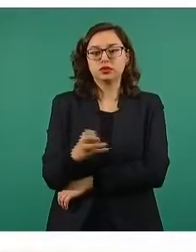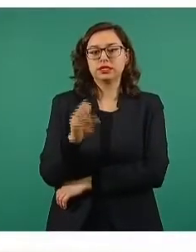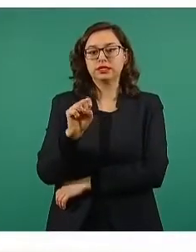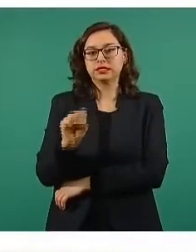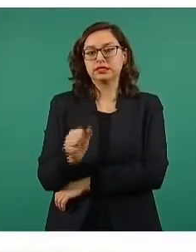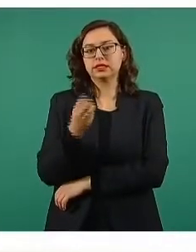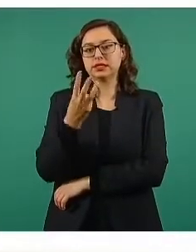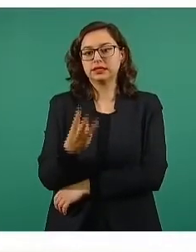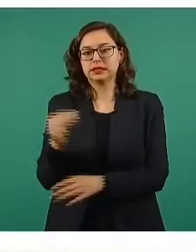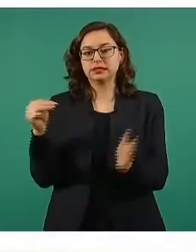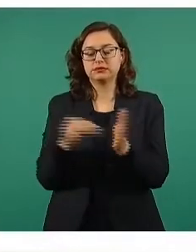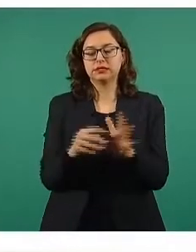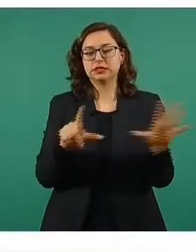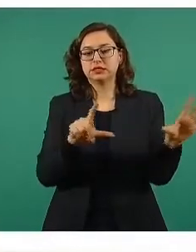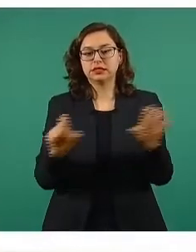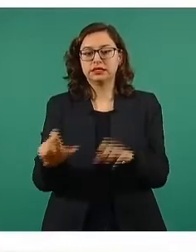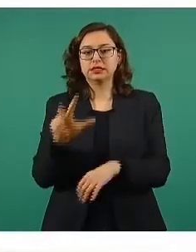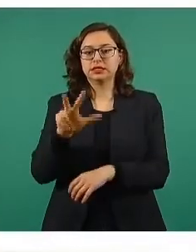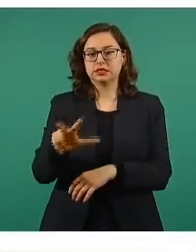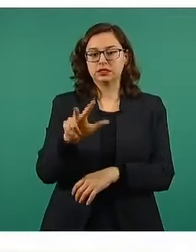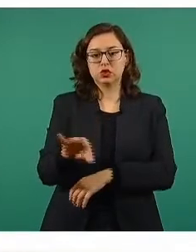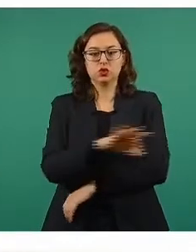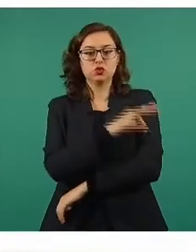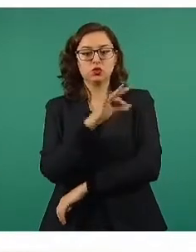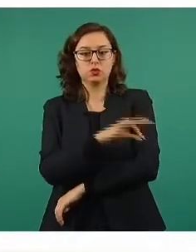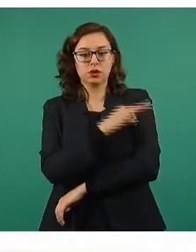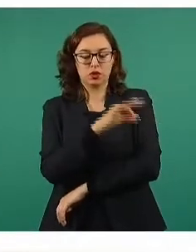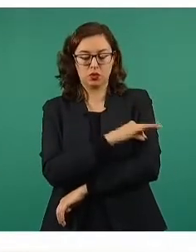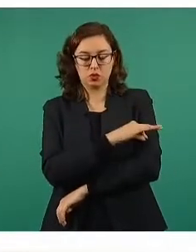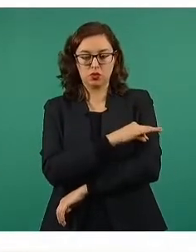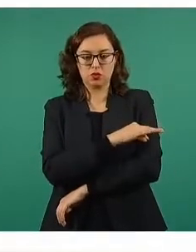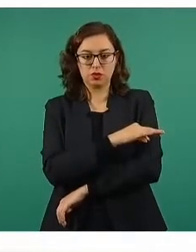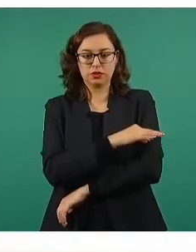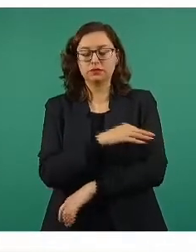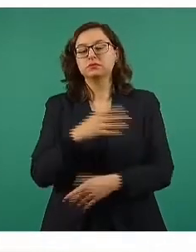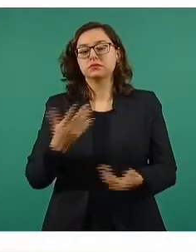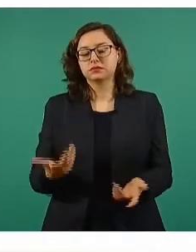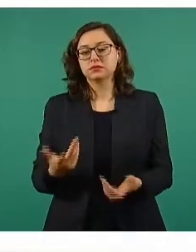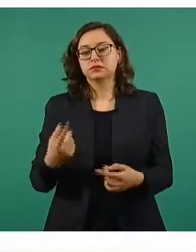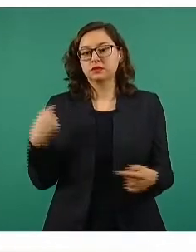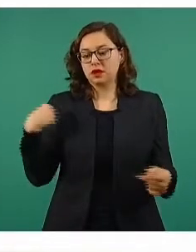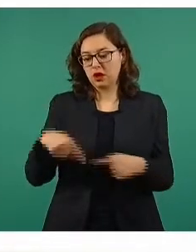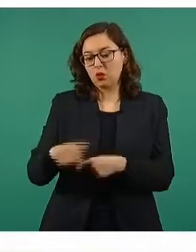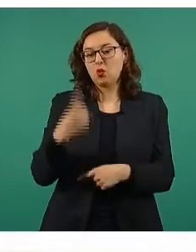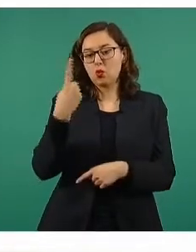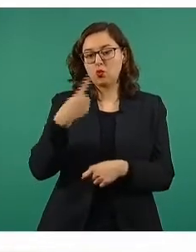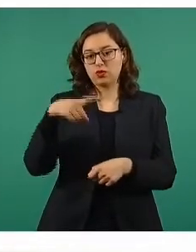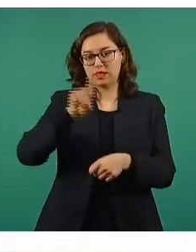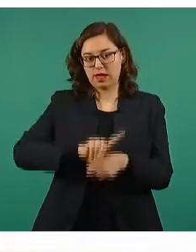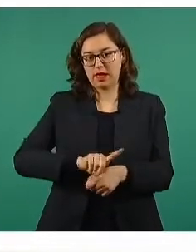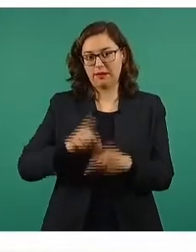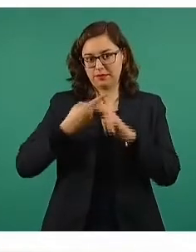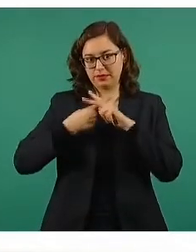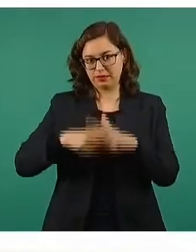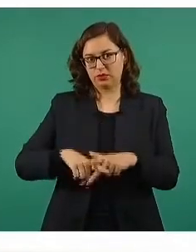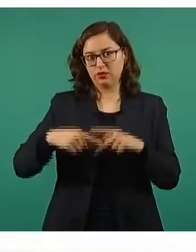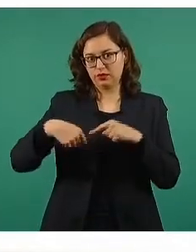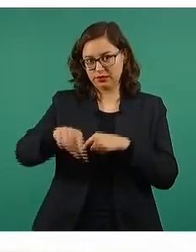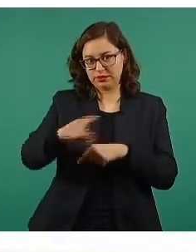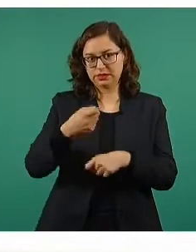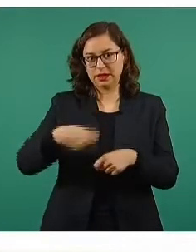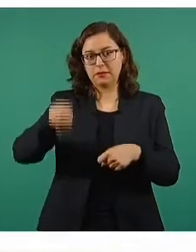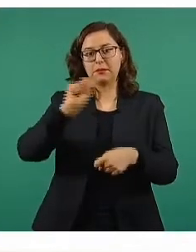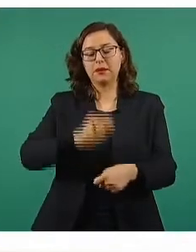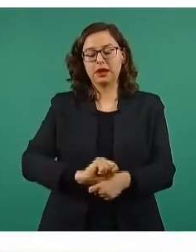463.718 vacunas utilizadas en lo que representa el primer día de este ciclo semanal, y seguramente